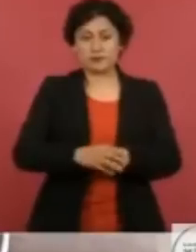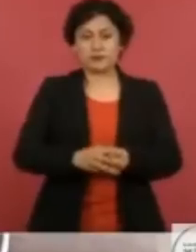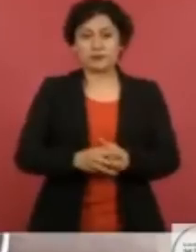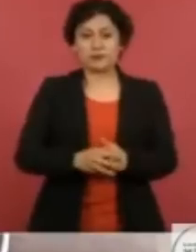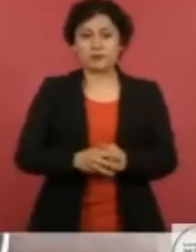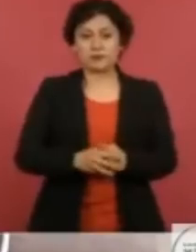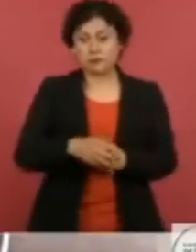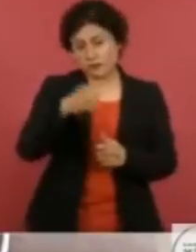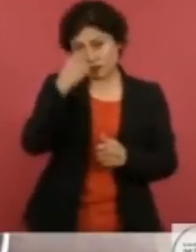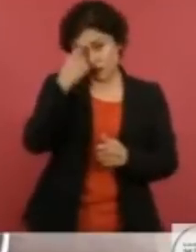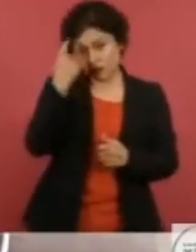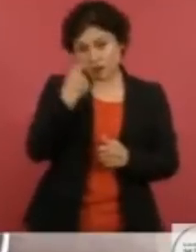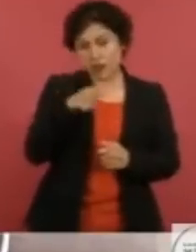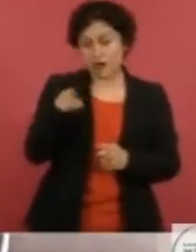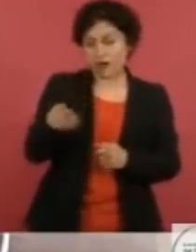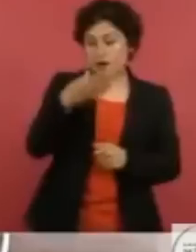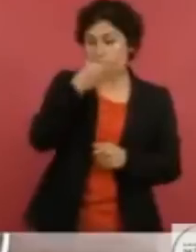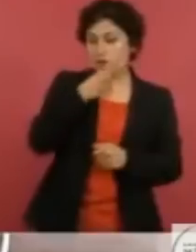el detenido